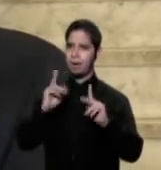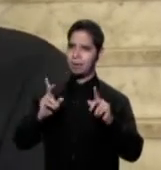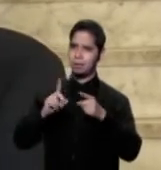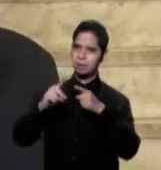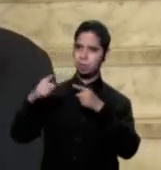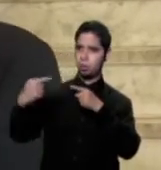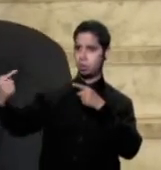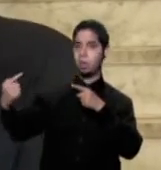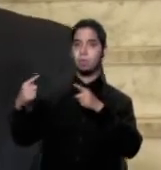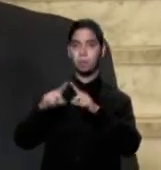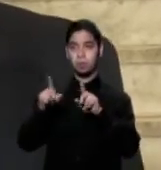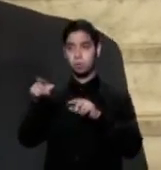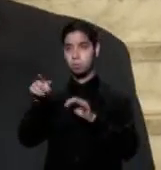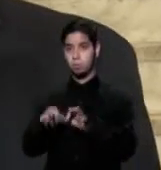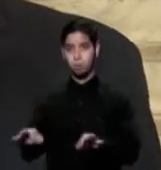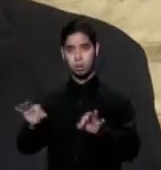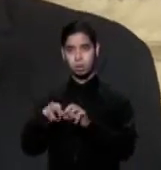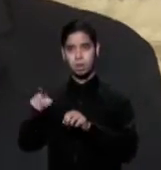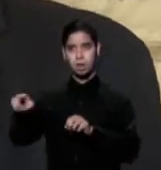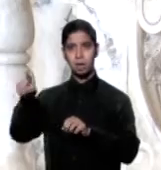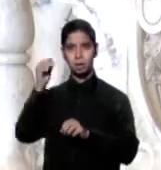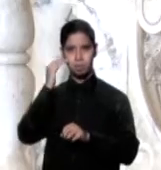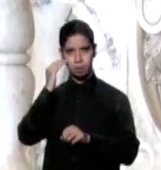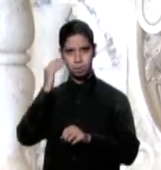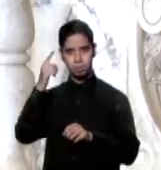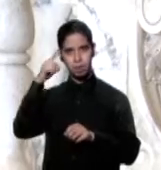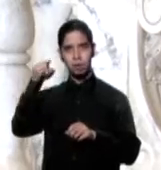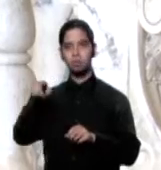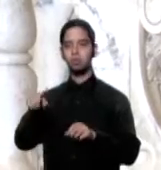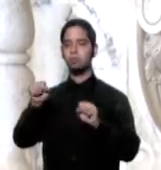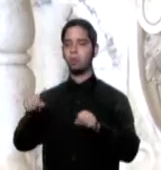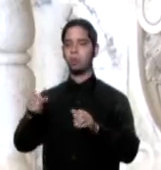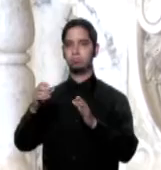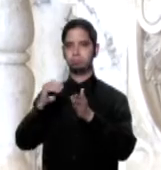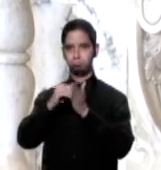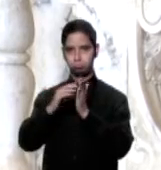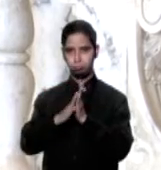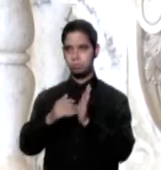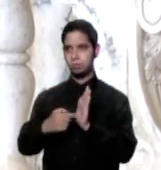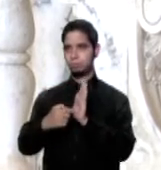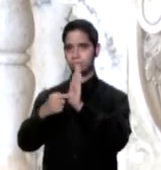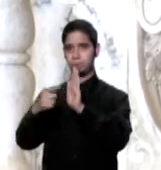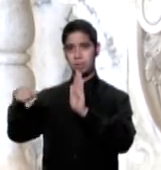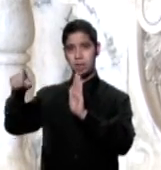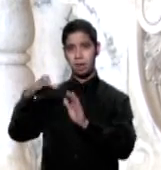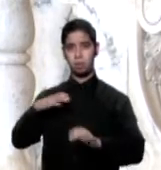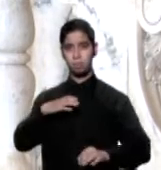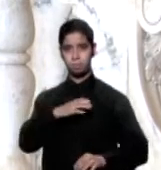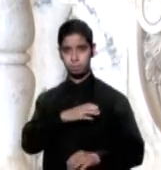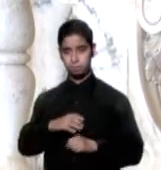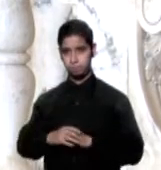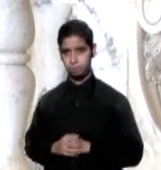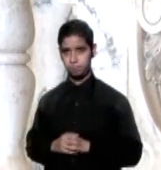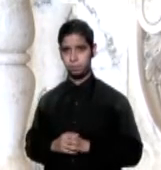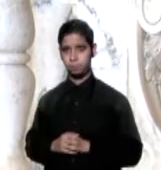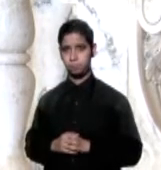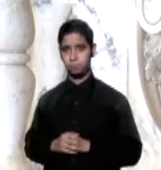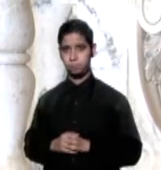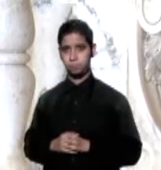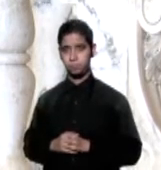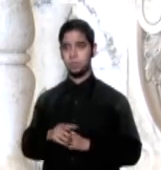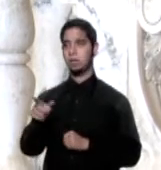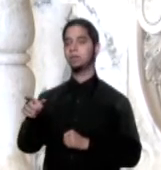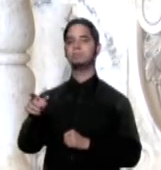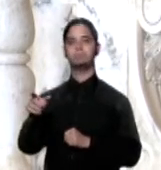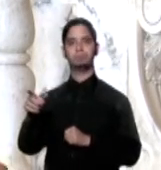y eso es importante para él y su propia credibilidad. Los líderes legislativos indicaron que consistentemente el secretario del Tesoro Federal